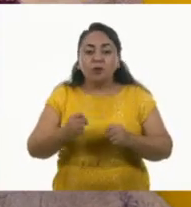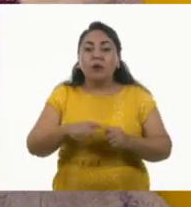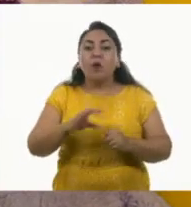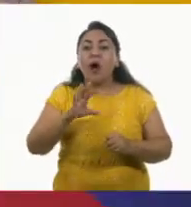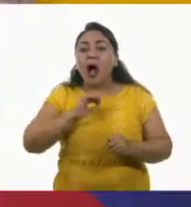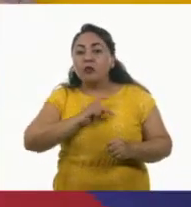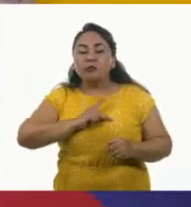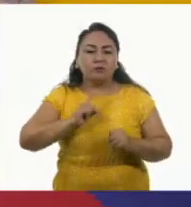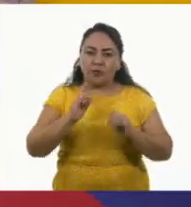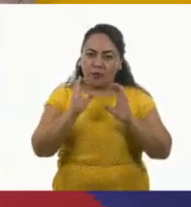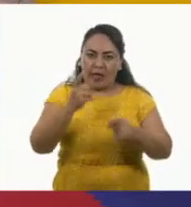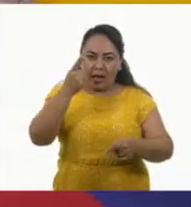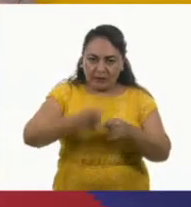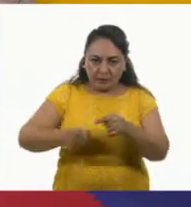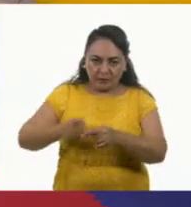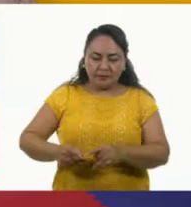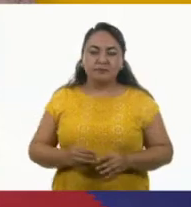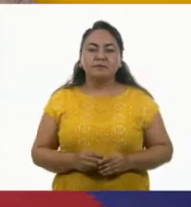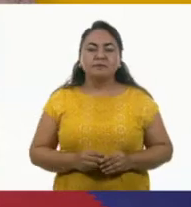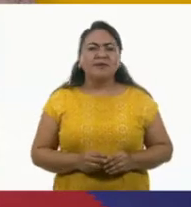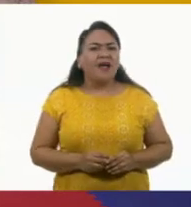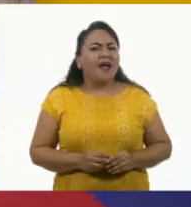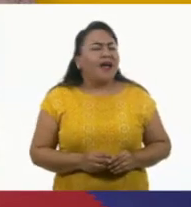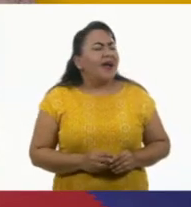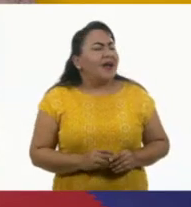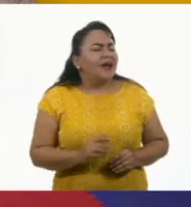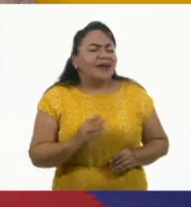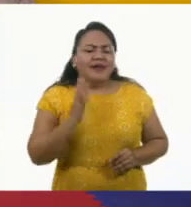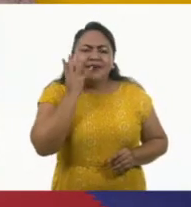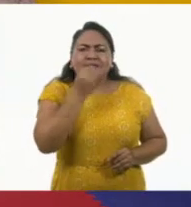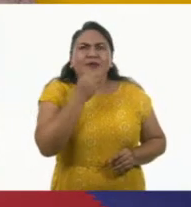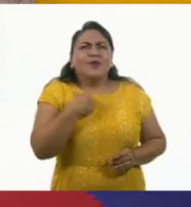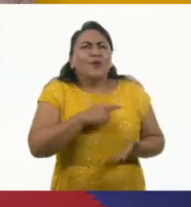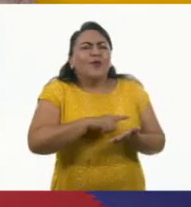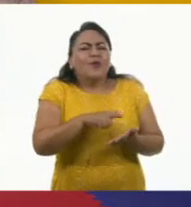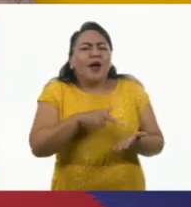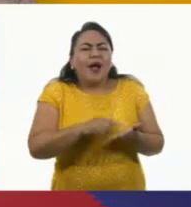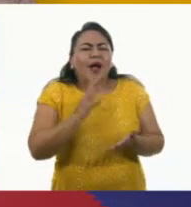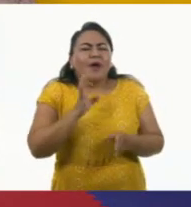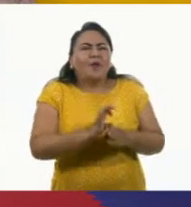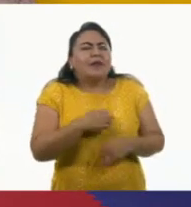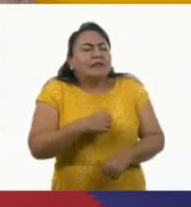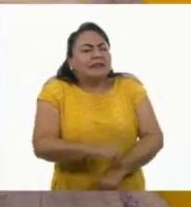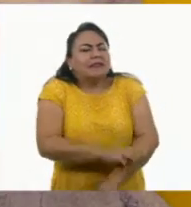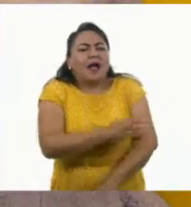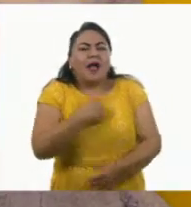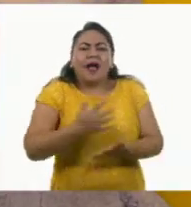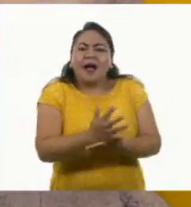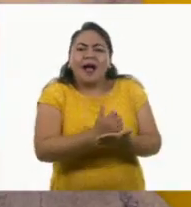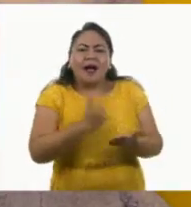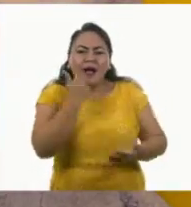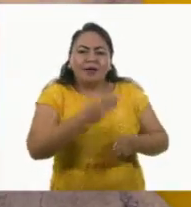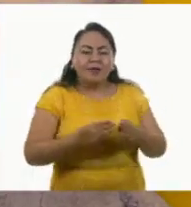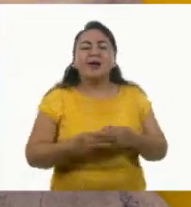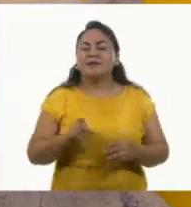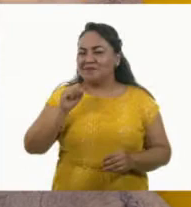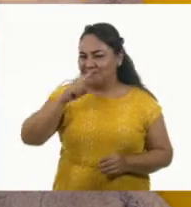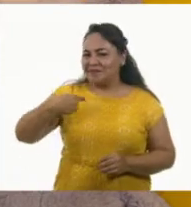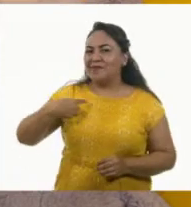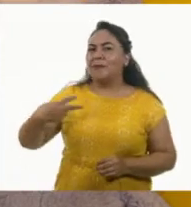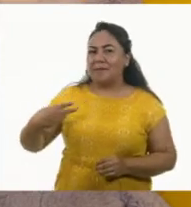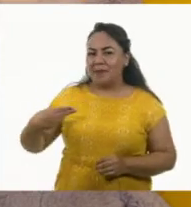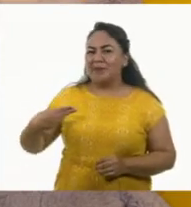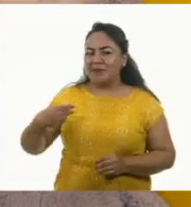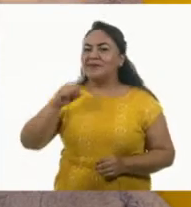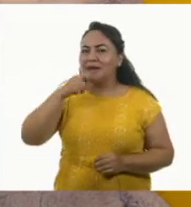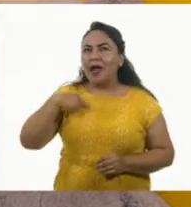ellos. ¡Ay, qué lugar tan inspirador! Ya me dieron ganas de jugar con los materiales. A mí también. Me recordó